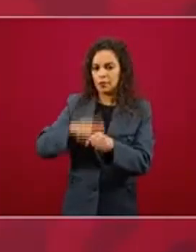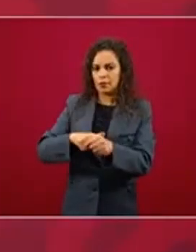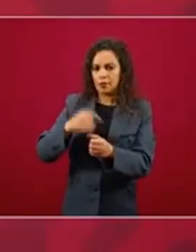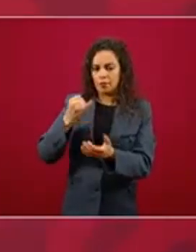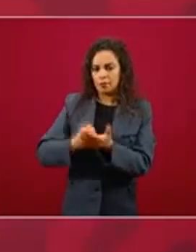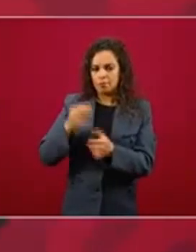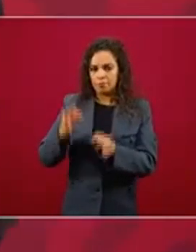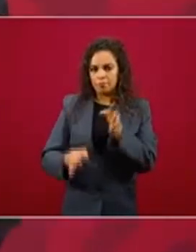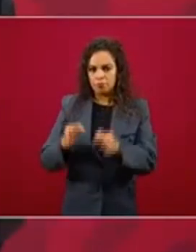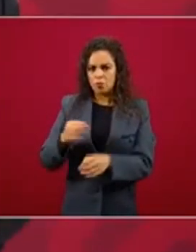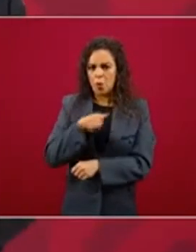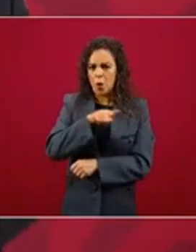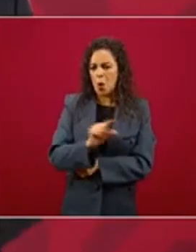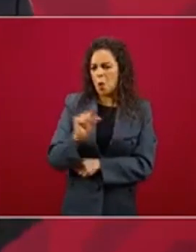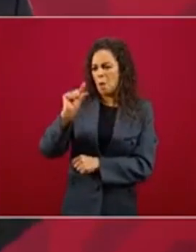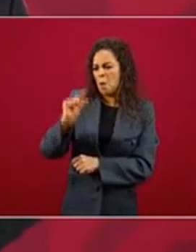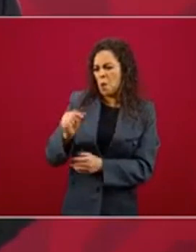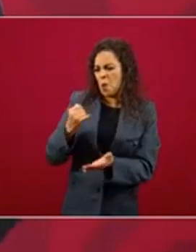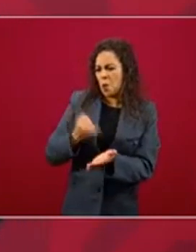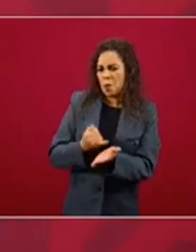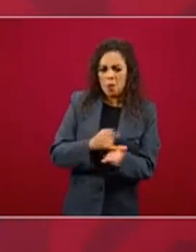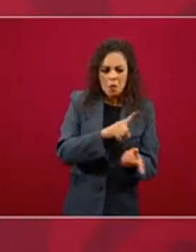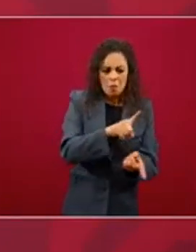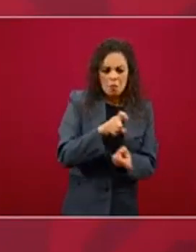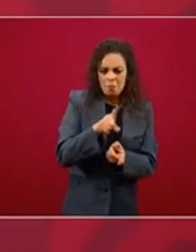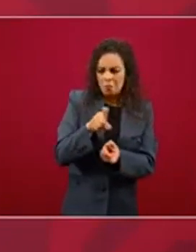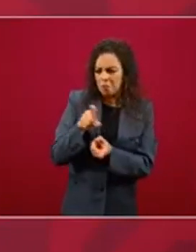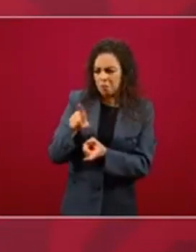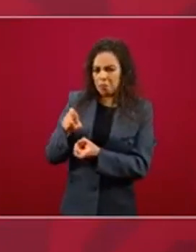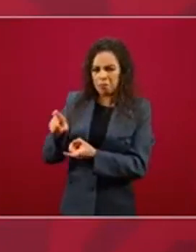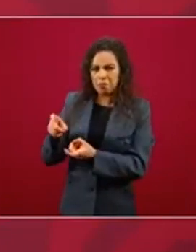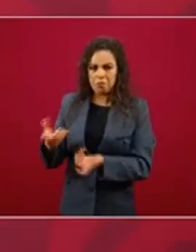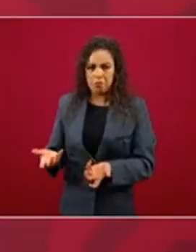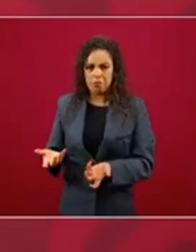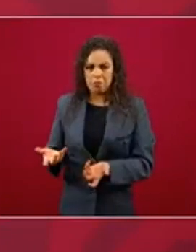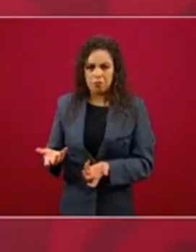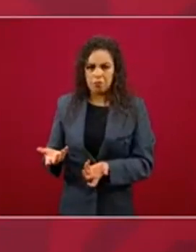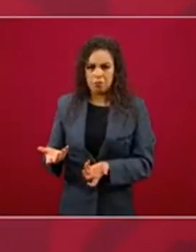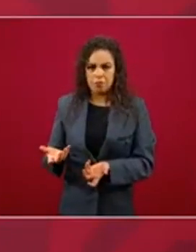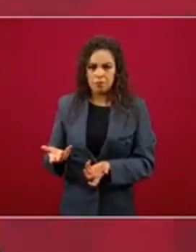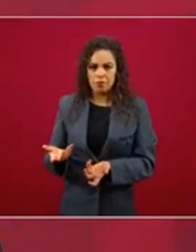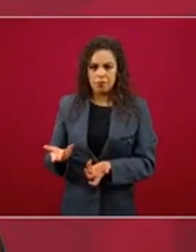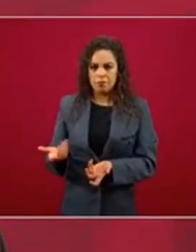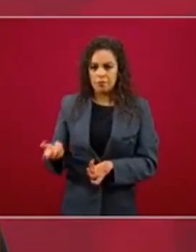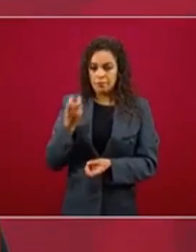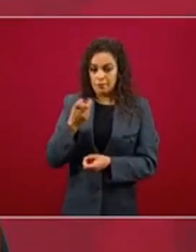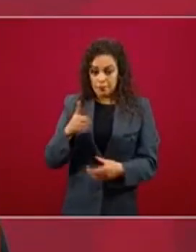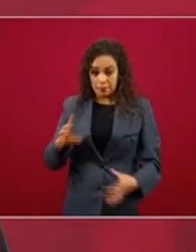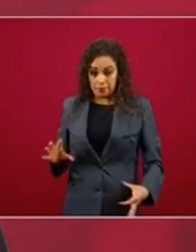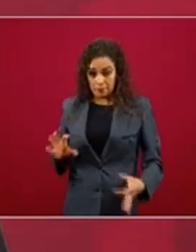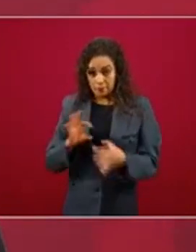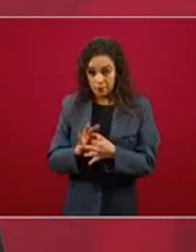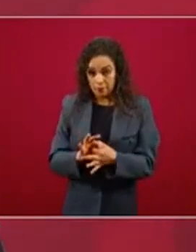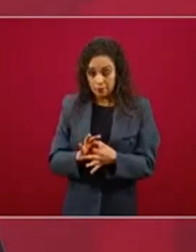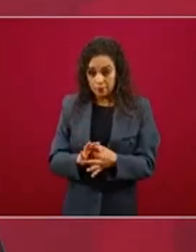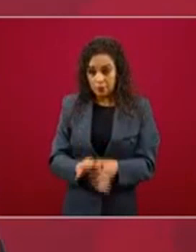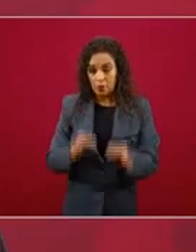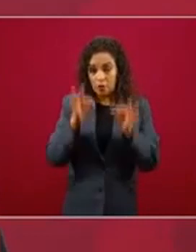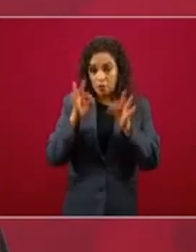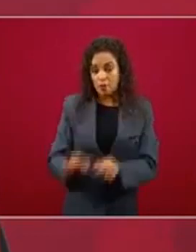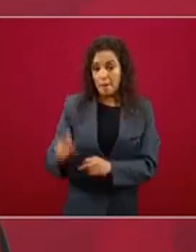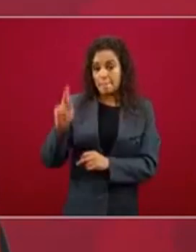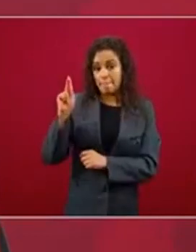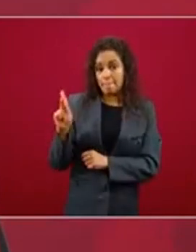si bien el intento de establecer un tope máximo a las comisiones que cobran las afores al parecer contaminó y frenó la propuesta del